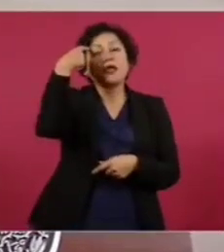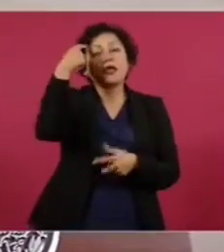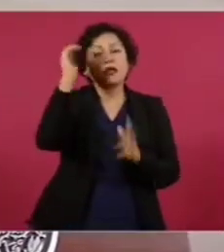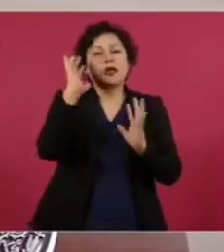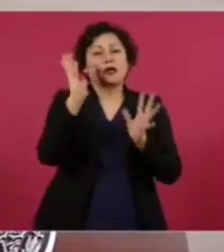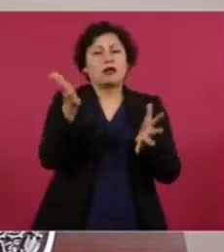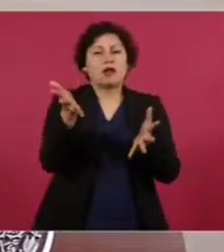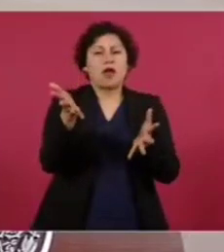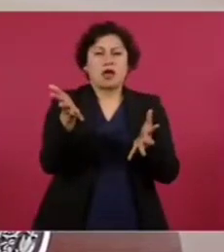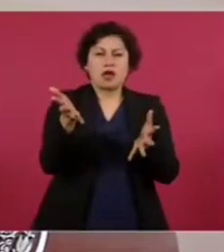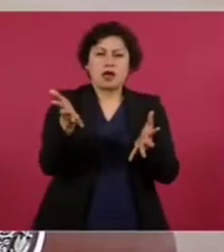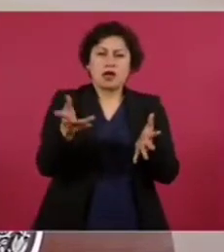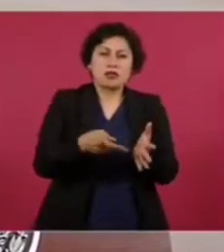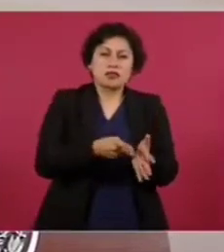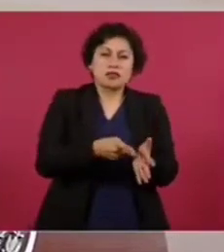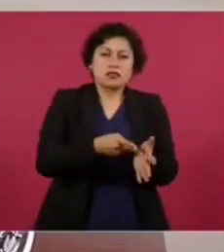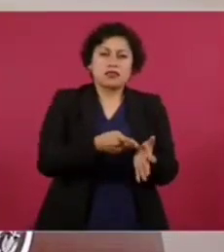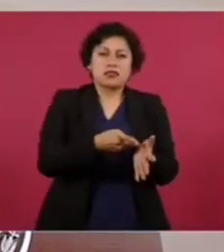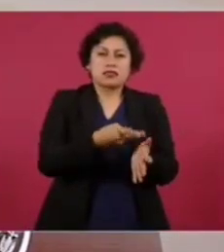como